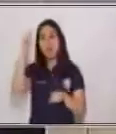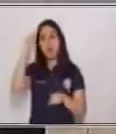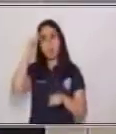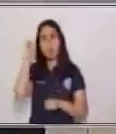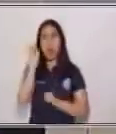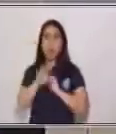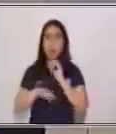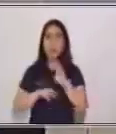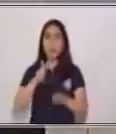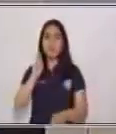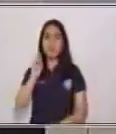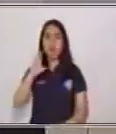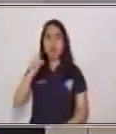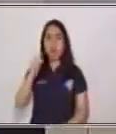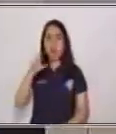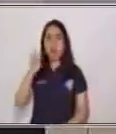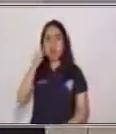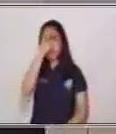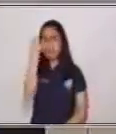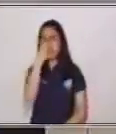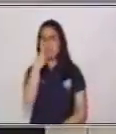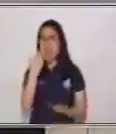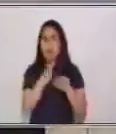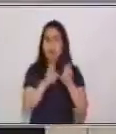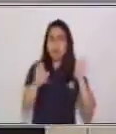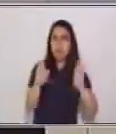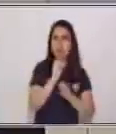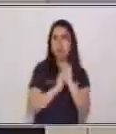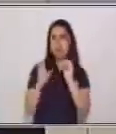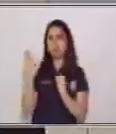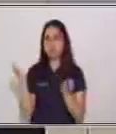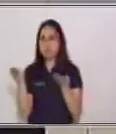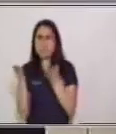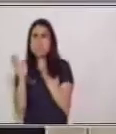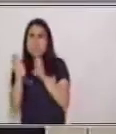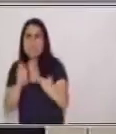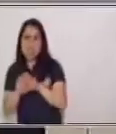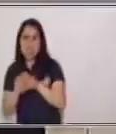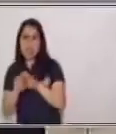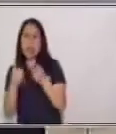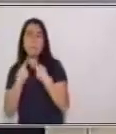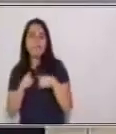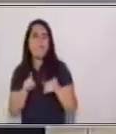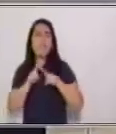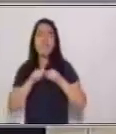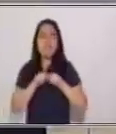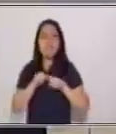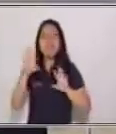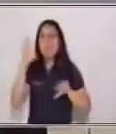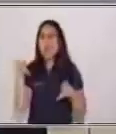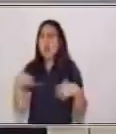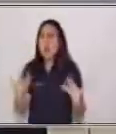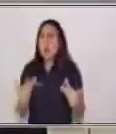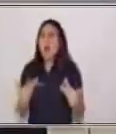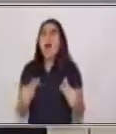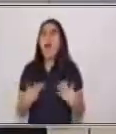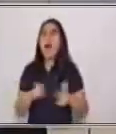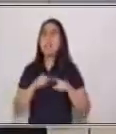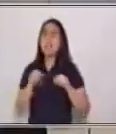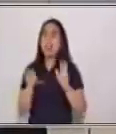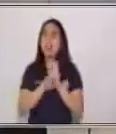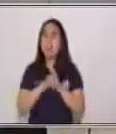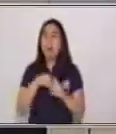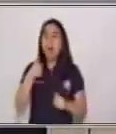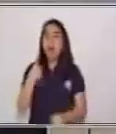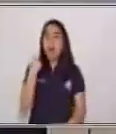eso se debe a la fuerza con que, o a la apertura de la boca con la cual las pronunciamos. A, E,